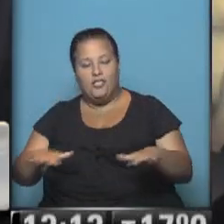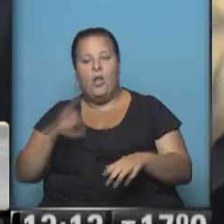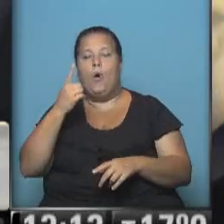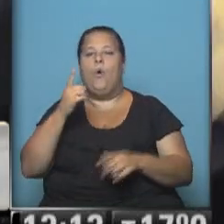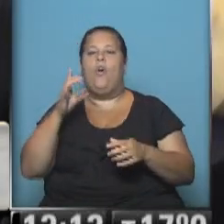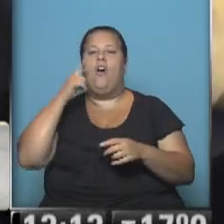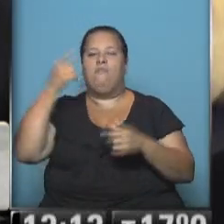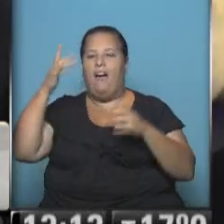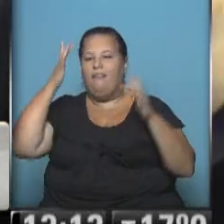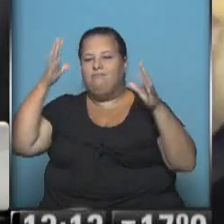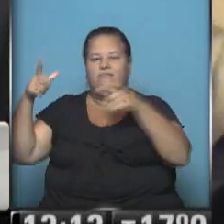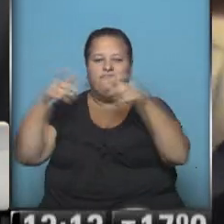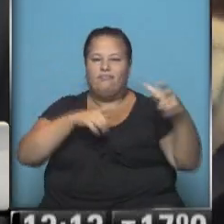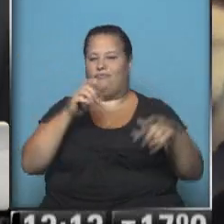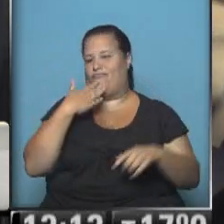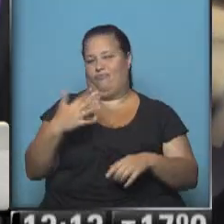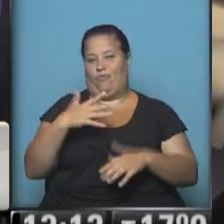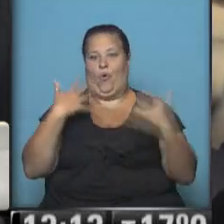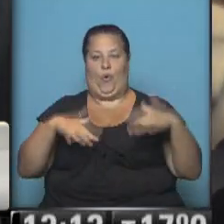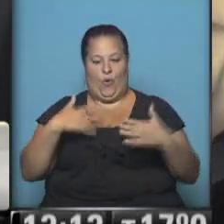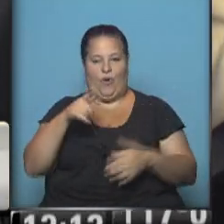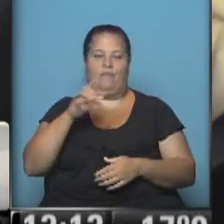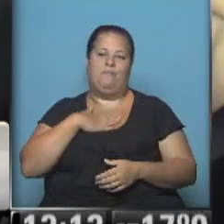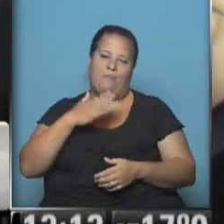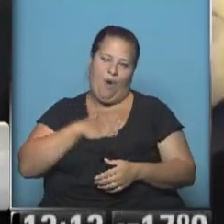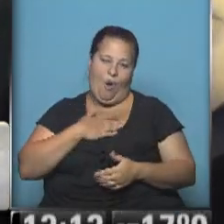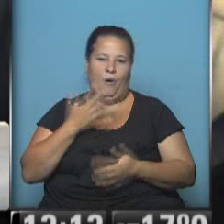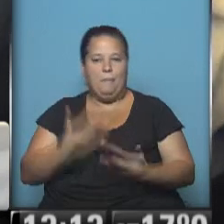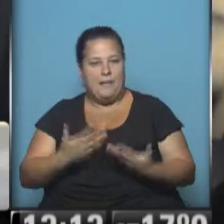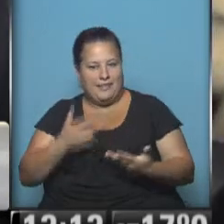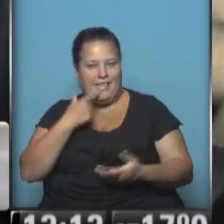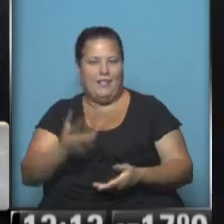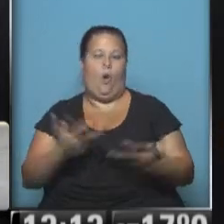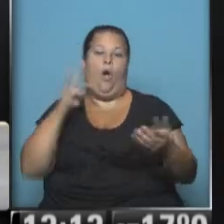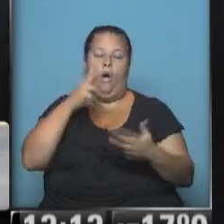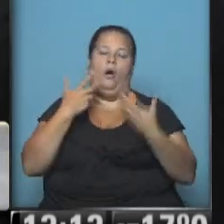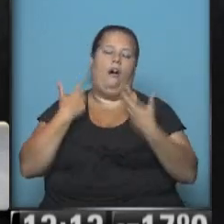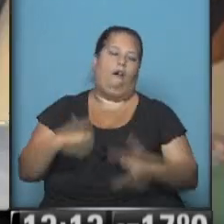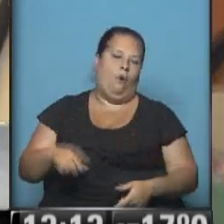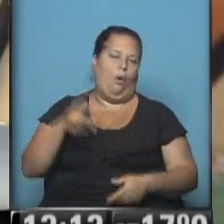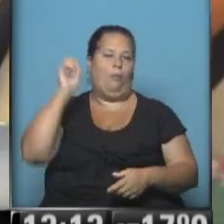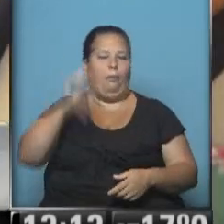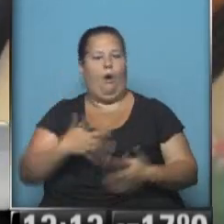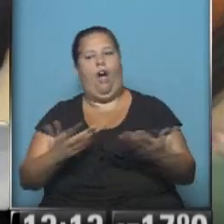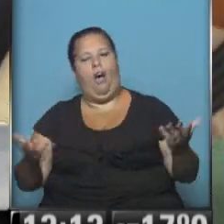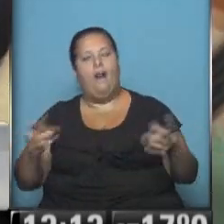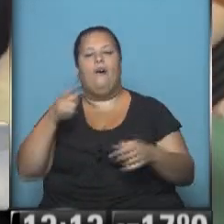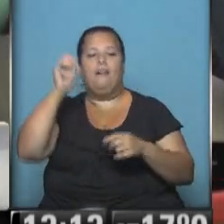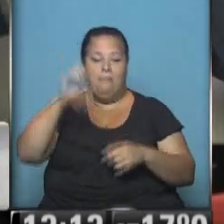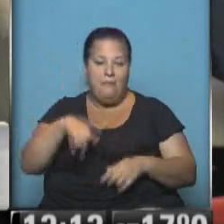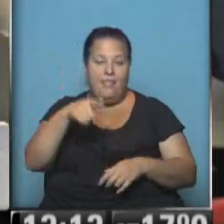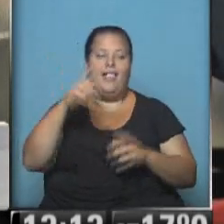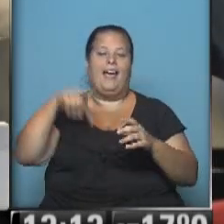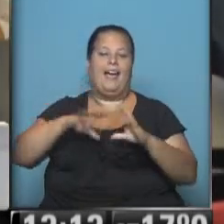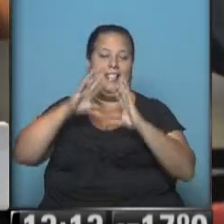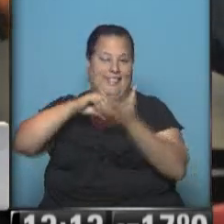un alienígena genial. ¡Oh! Ahí está. ¡Oh! Pobre, es un poquito denso. ¡Oh! Así le dicen. Cada vez que aparece, ¡oh! Ahí viene. ¡Oh! Y bueno, llega a